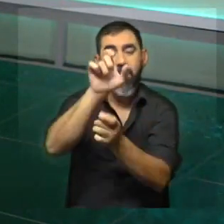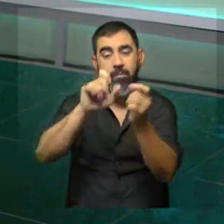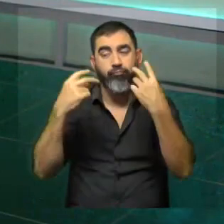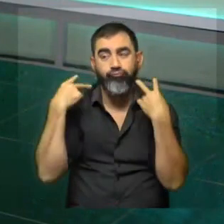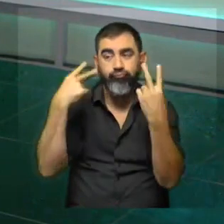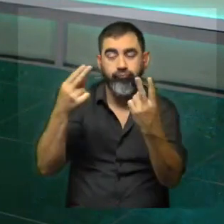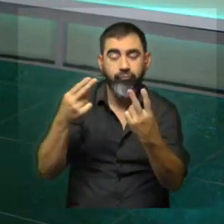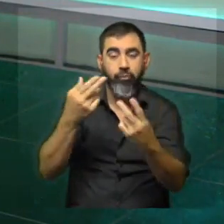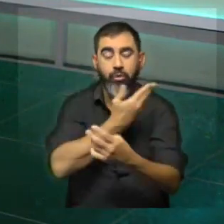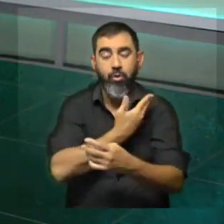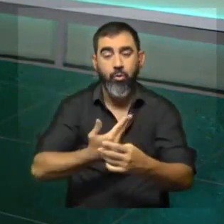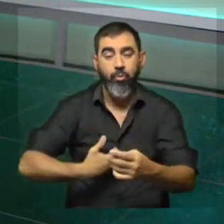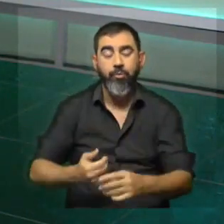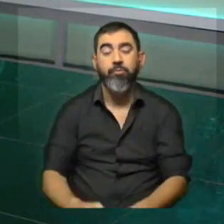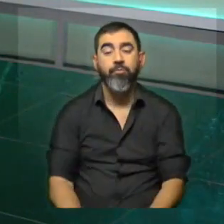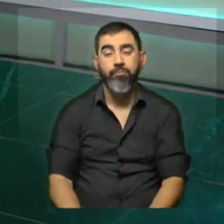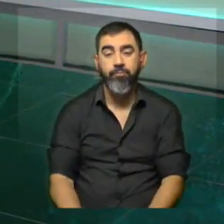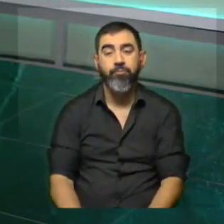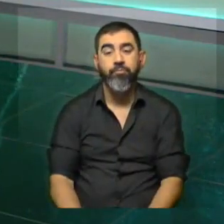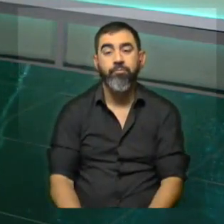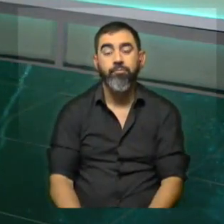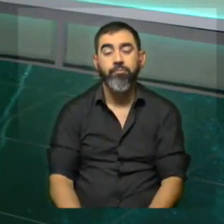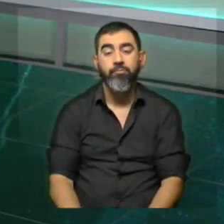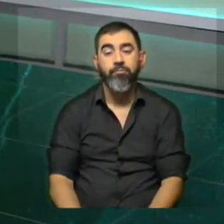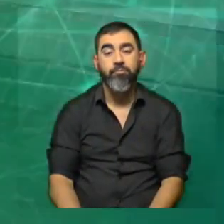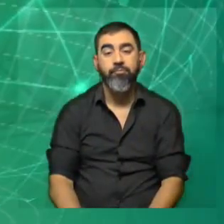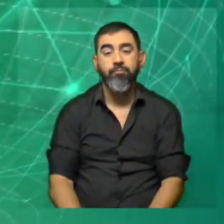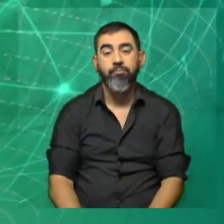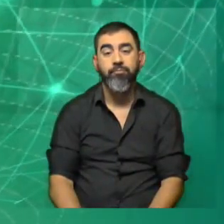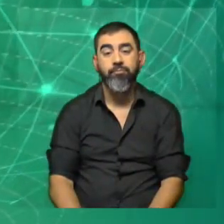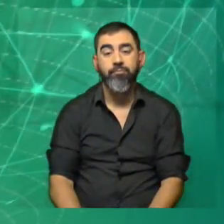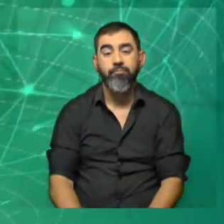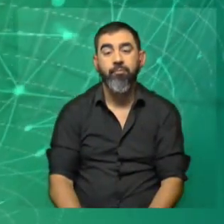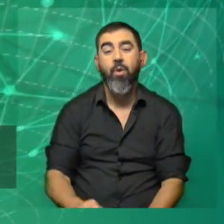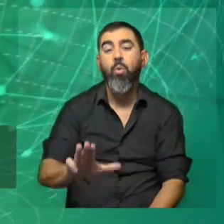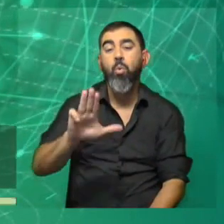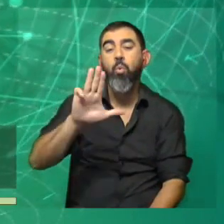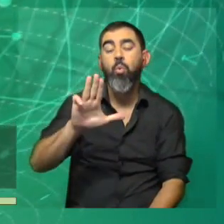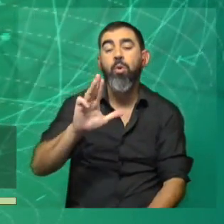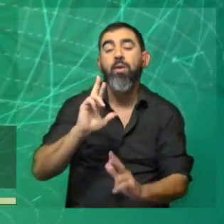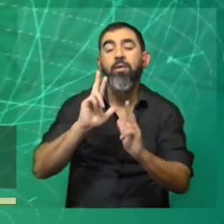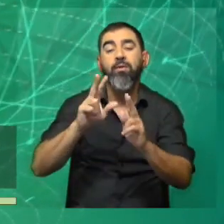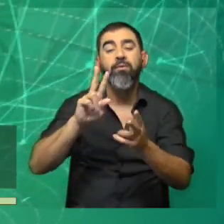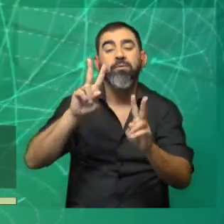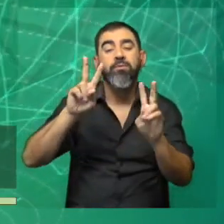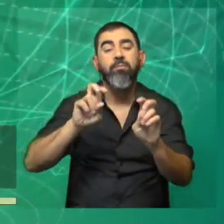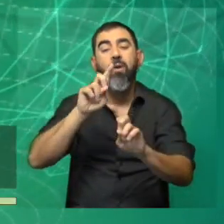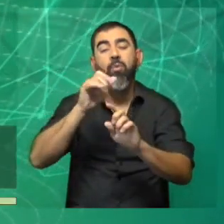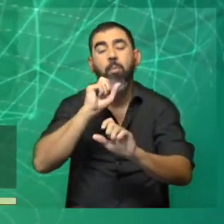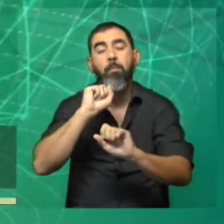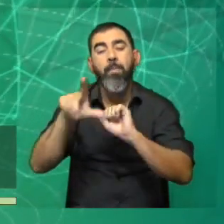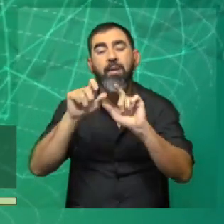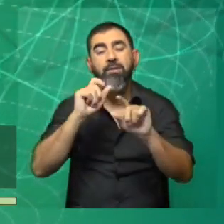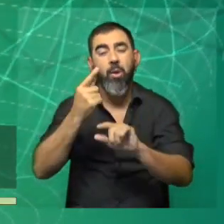realizaron contra los poderes en el día de ayer la referencia justamente por parte de Lula que tiene que ver con una serie de mensajes